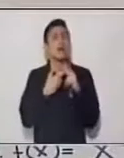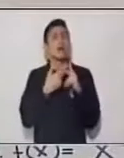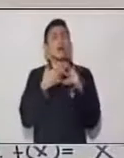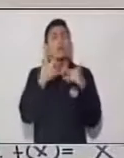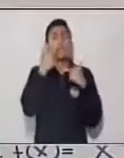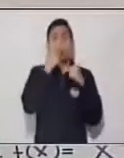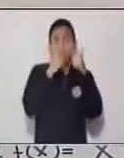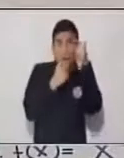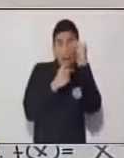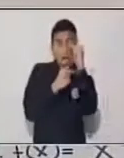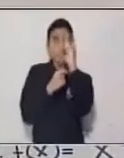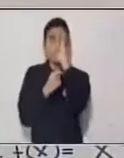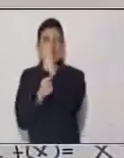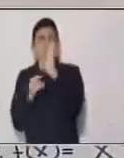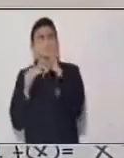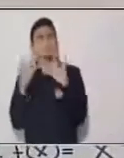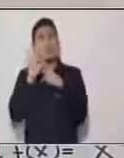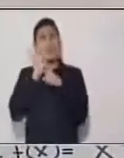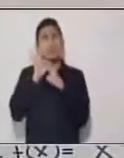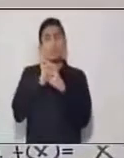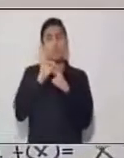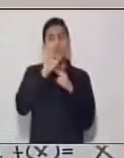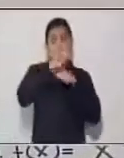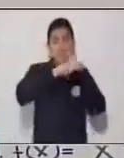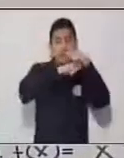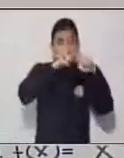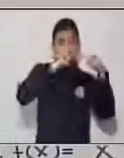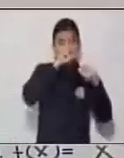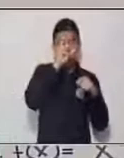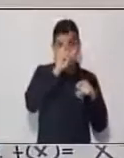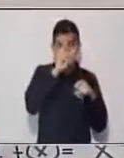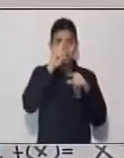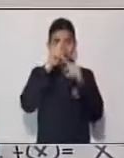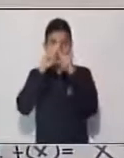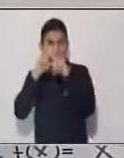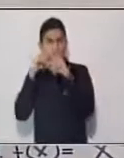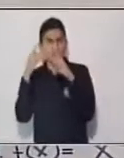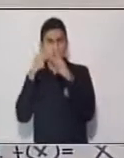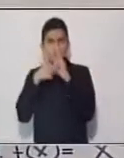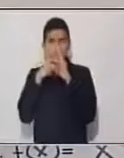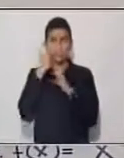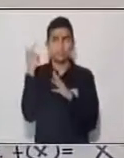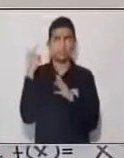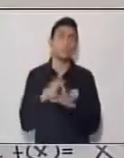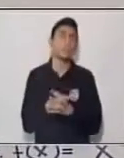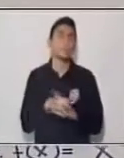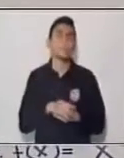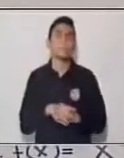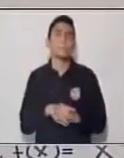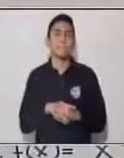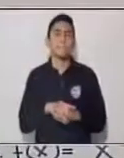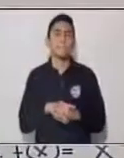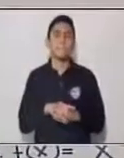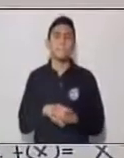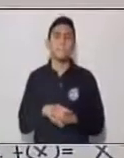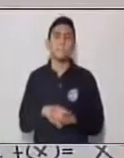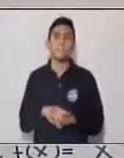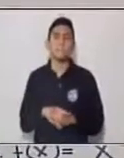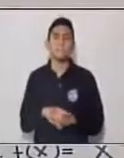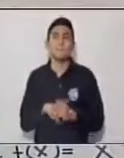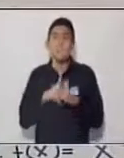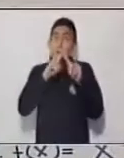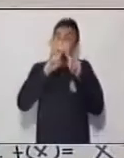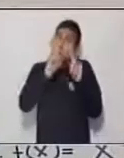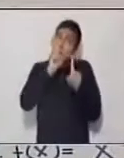el límite b de la función f de x por dx, ¿verdad? Ok. Pero